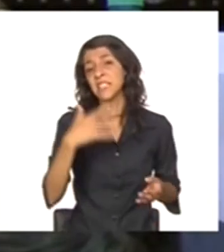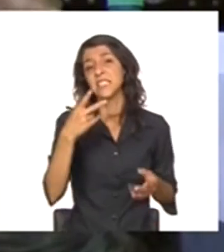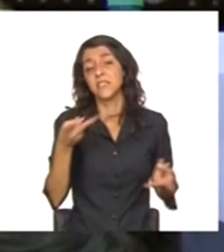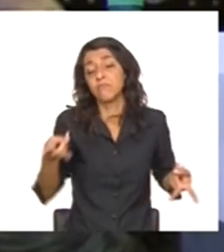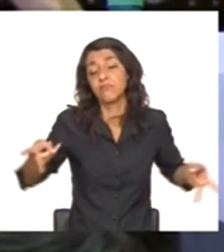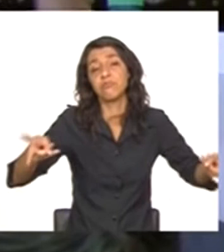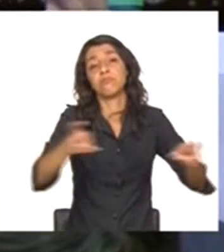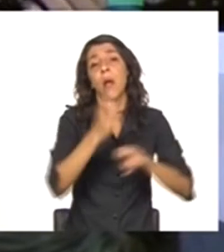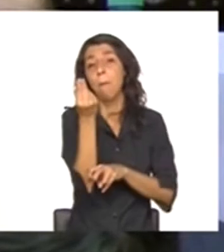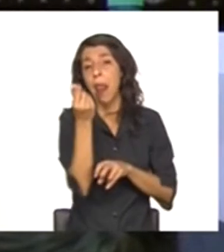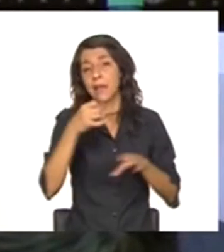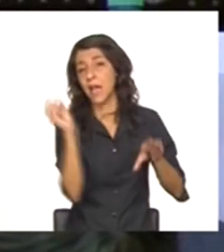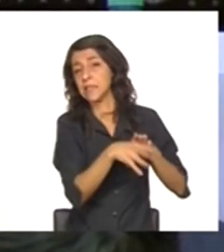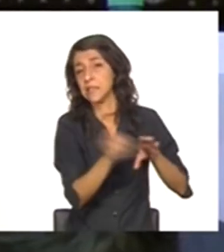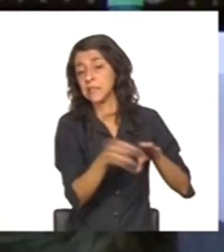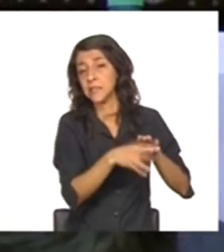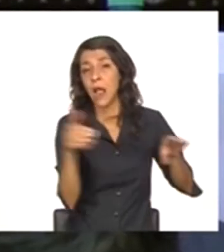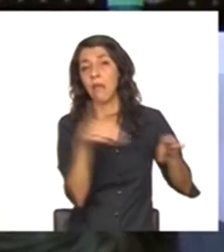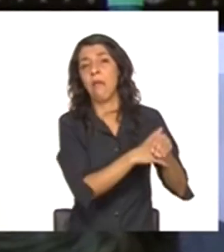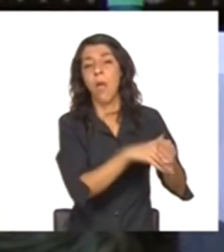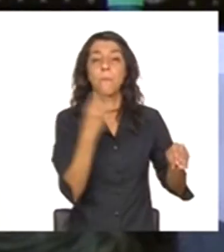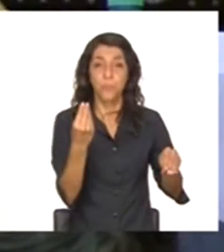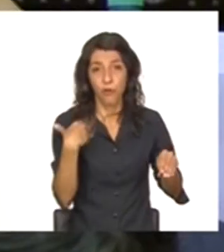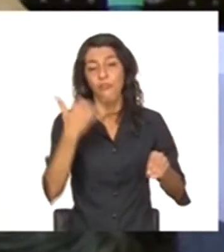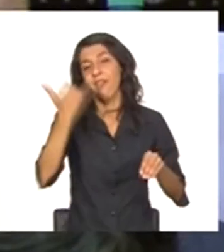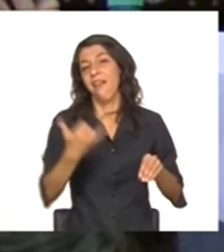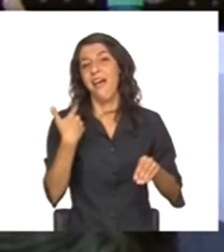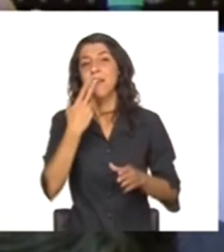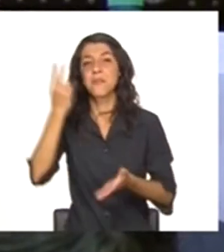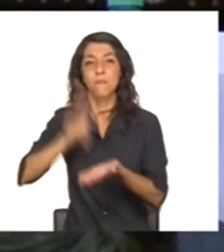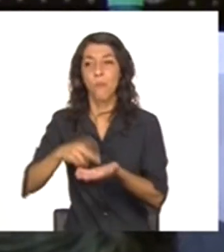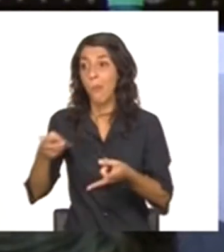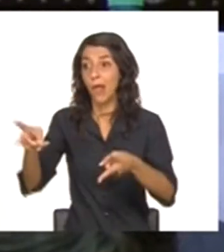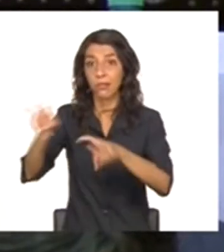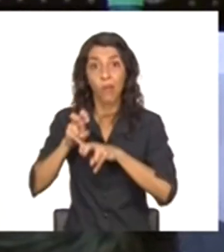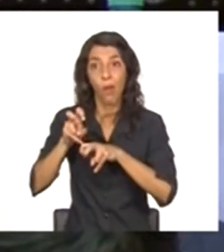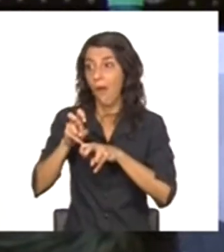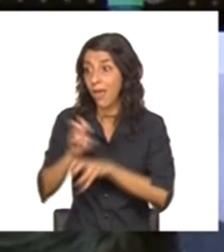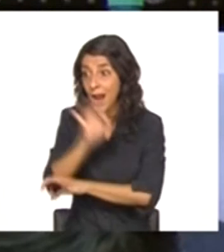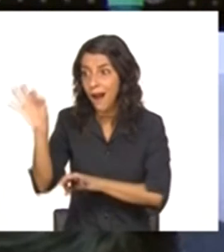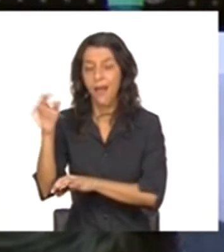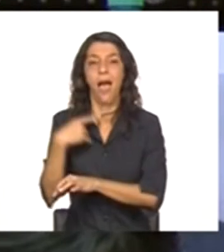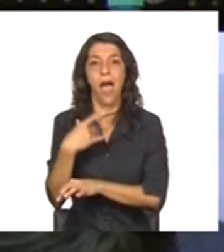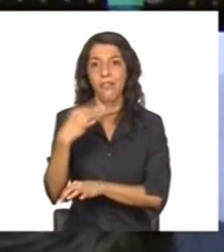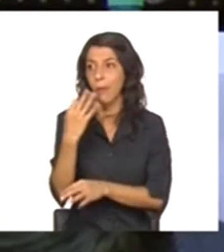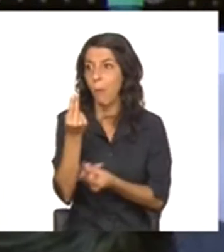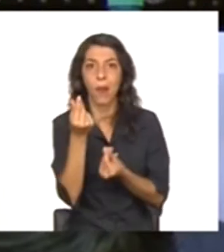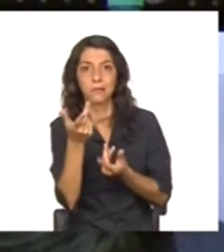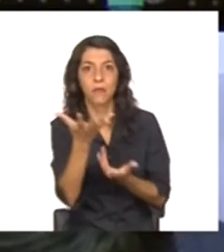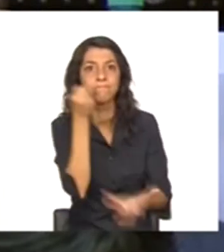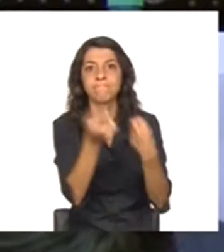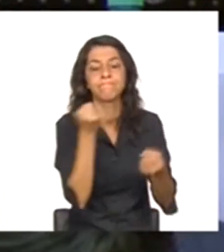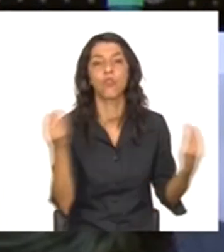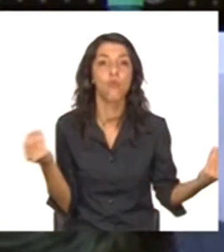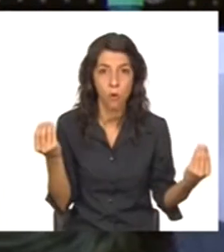que la reforma tributaria está dejando en otros sectores. Y, presidente, le hemos propuesto muchas cosas, le hemos